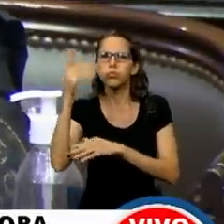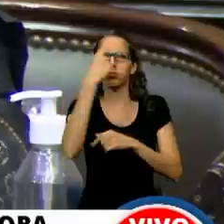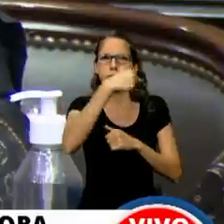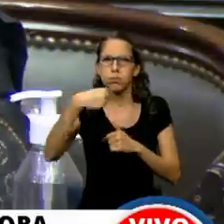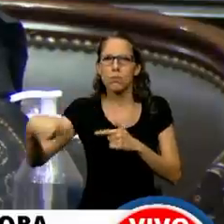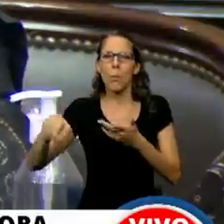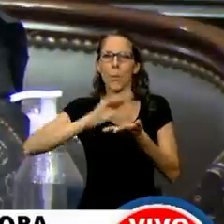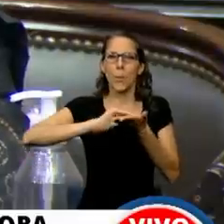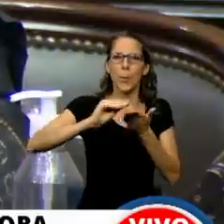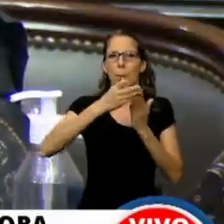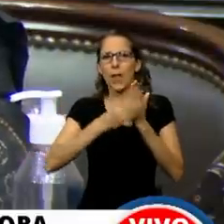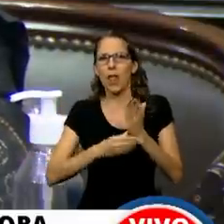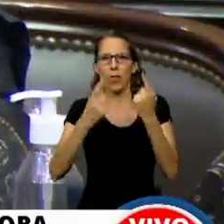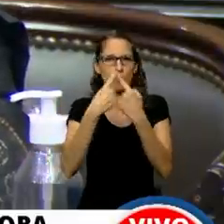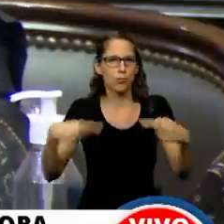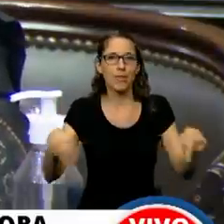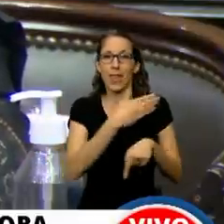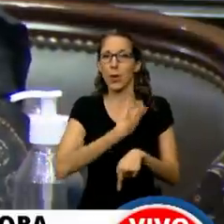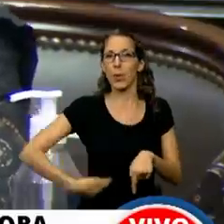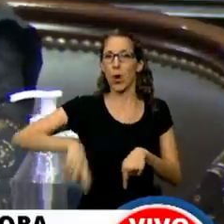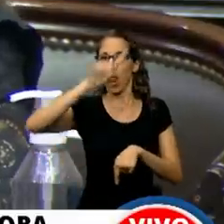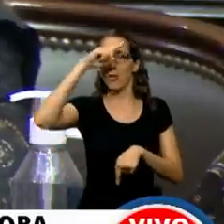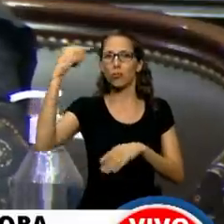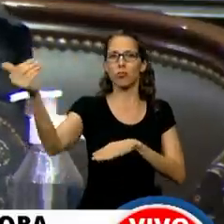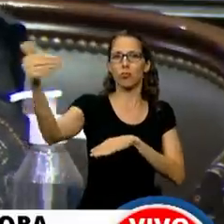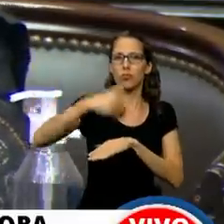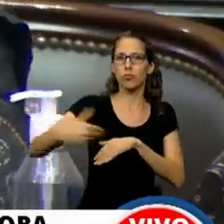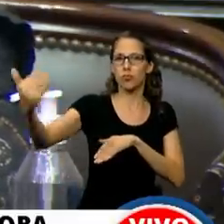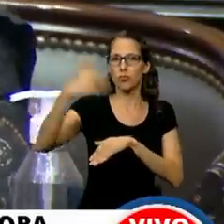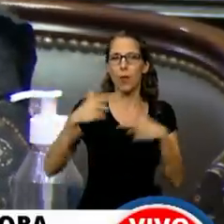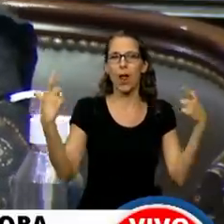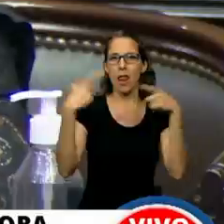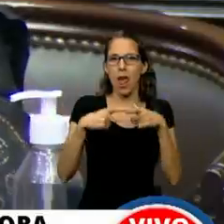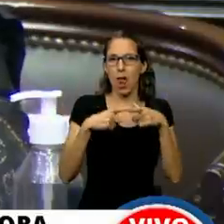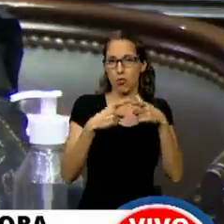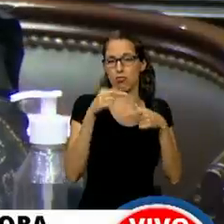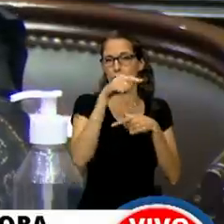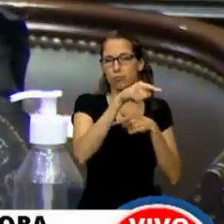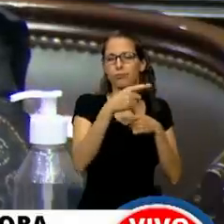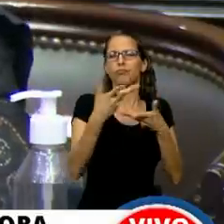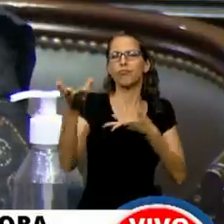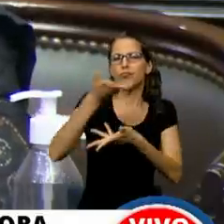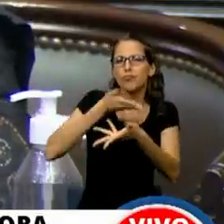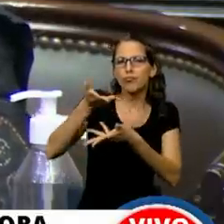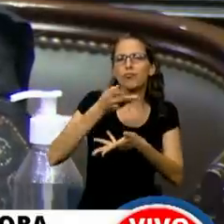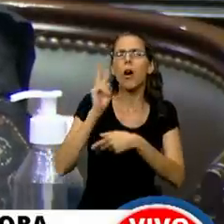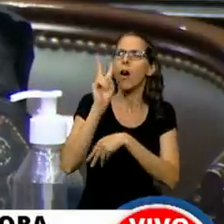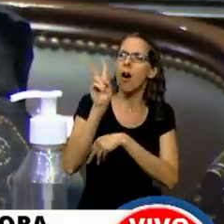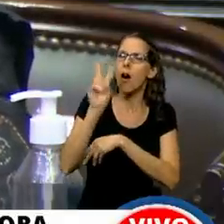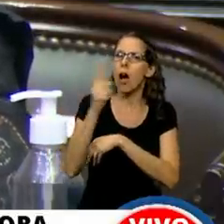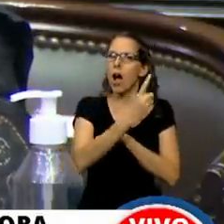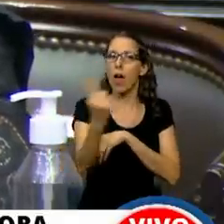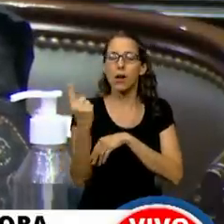que del gobierno nacional que han venido a la reunión de comisión de presupuesto y la verdad que llegó a la conclusión